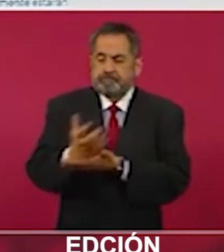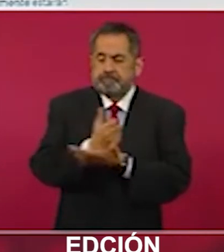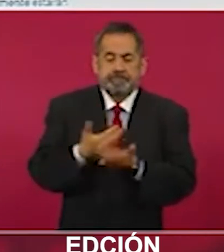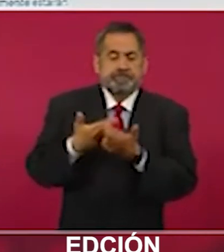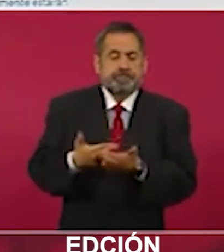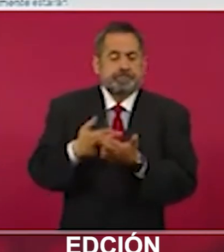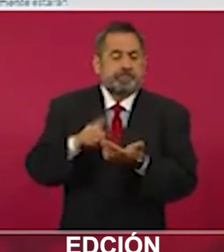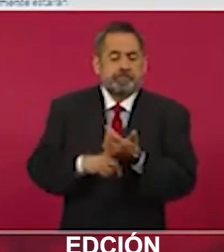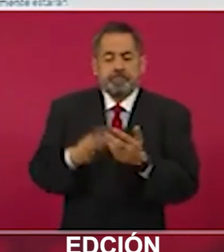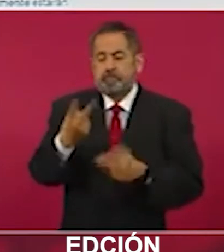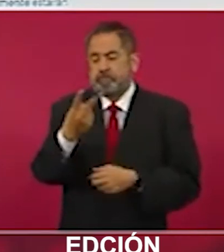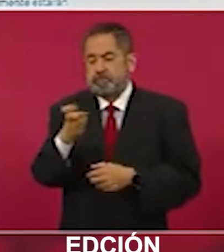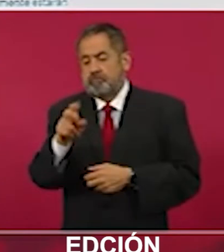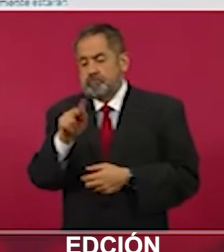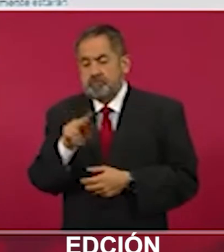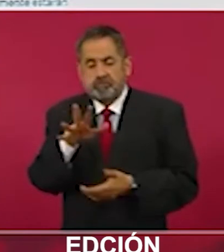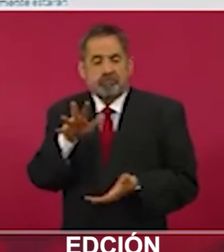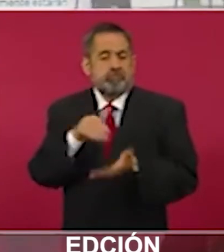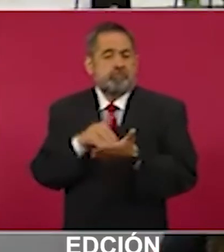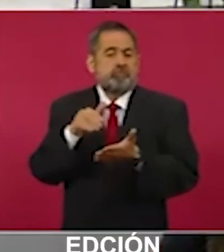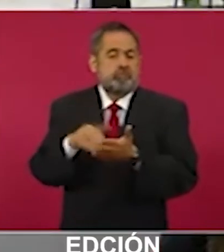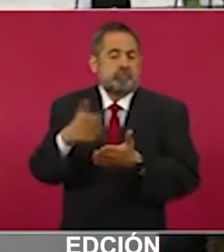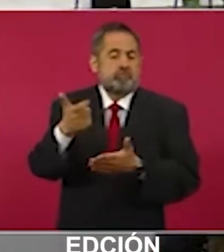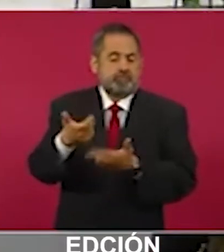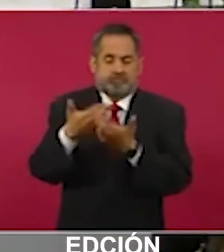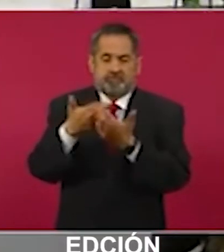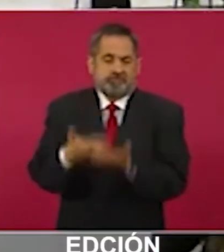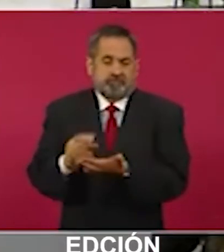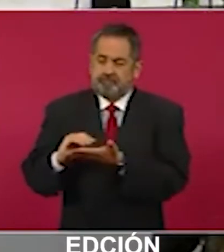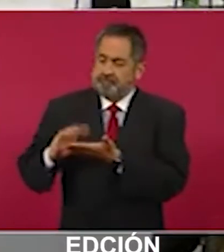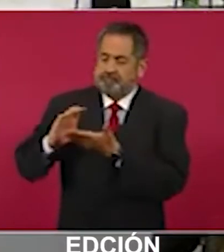ahorro 285 millones.